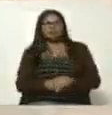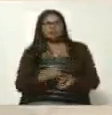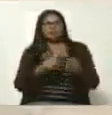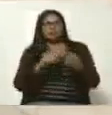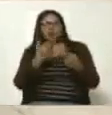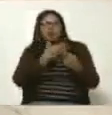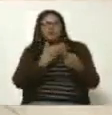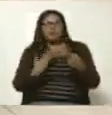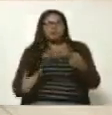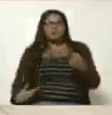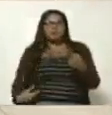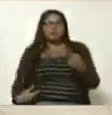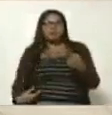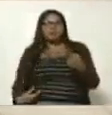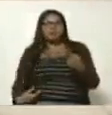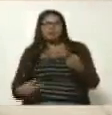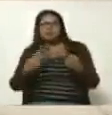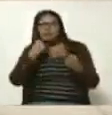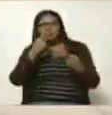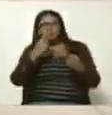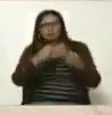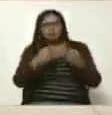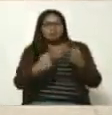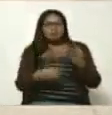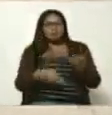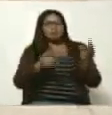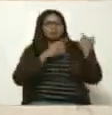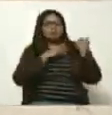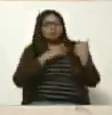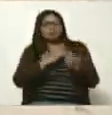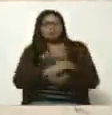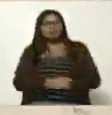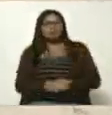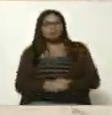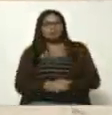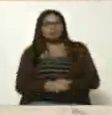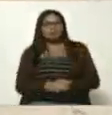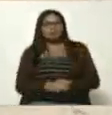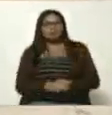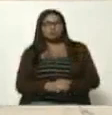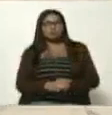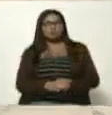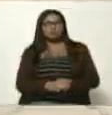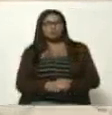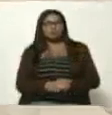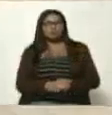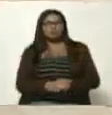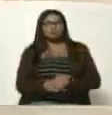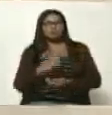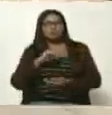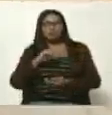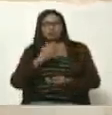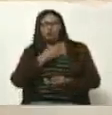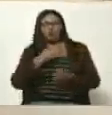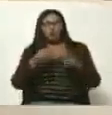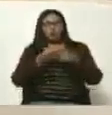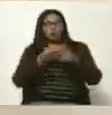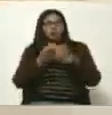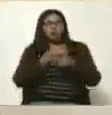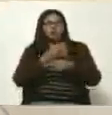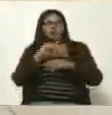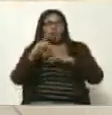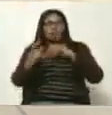de la República ha señalado quiénes son las personas responsables. Hemos señalado al gobierno interino de Juan Guaidó y